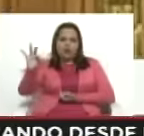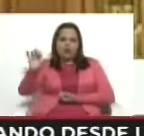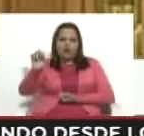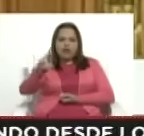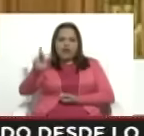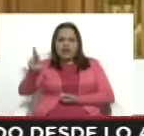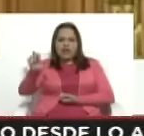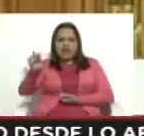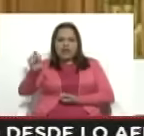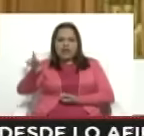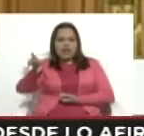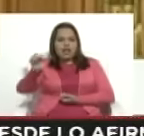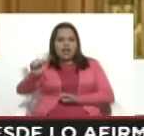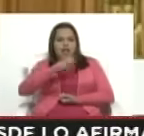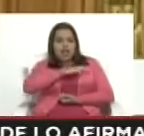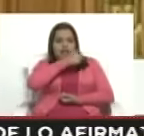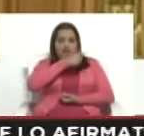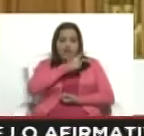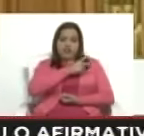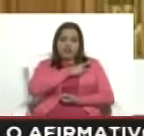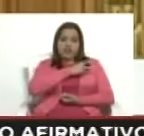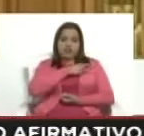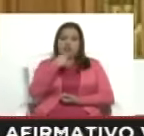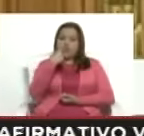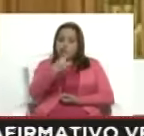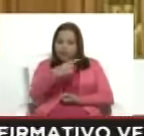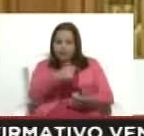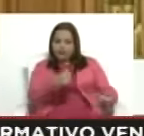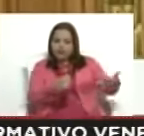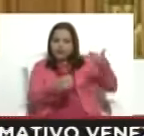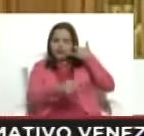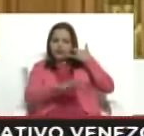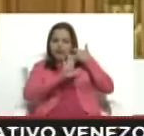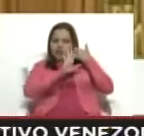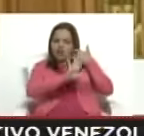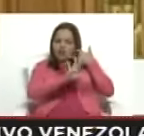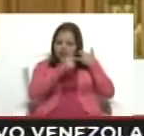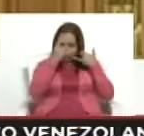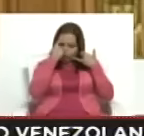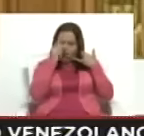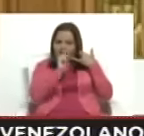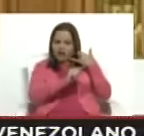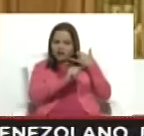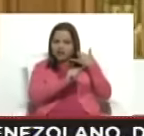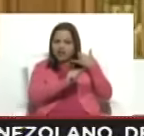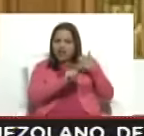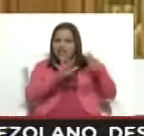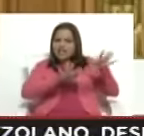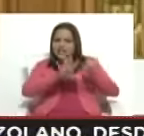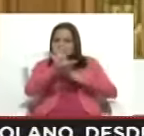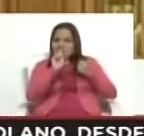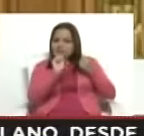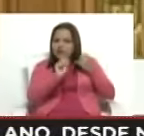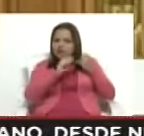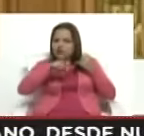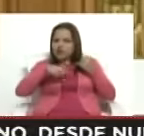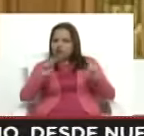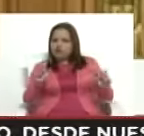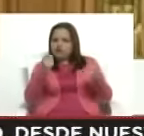Venevisión, y le digo, mire caballero, en 15 minutos nosotros vamos a salir al